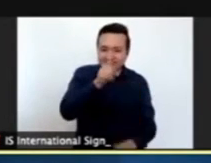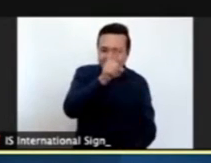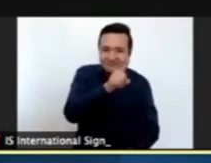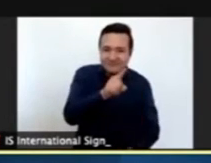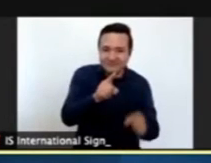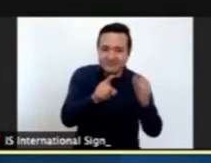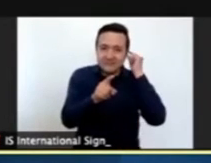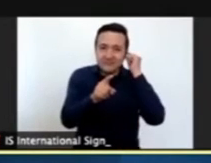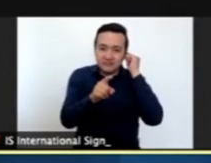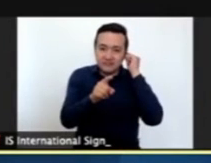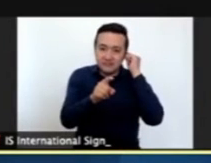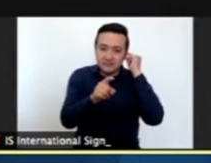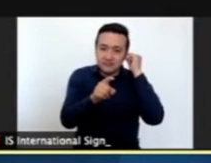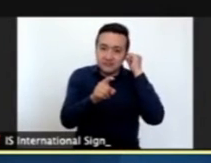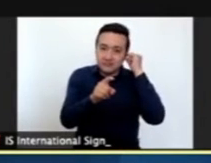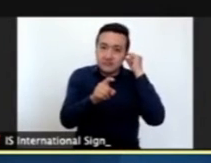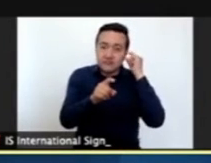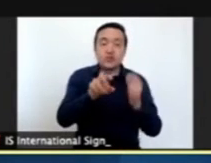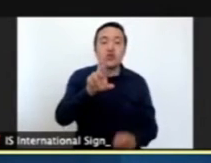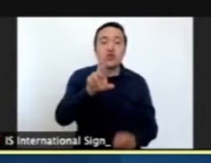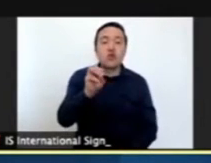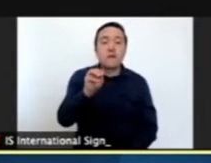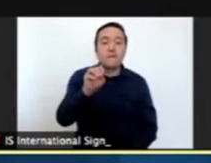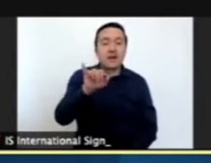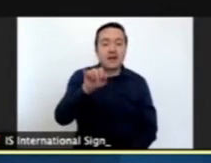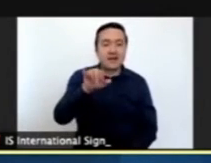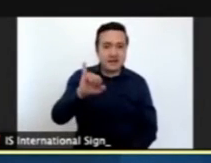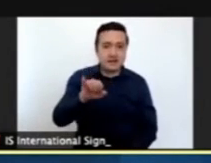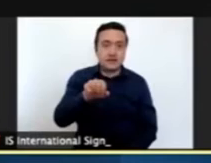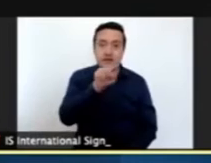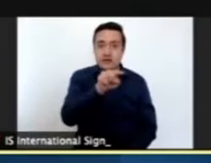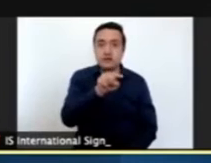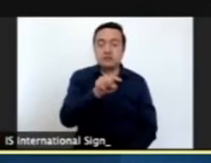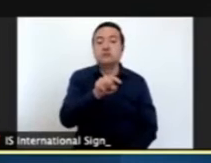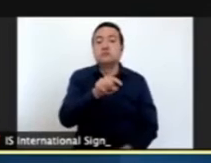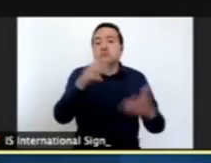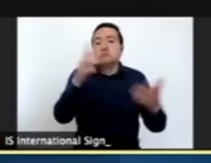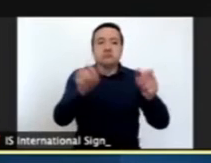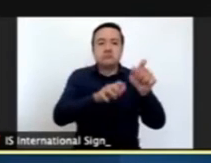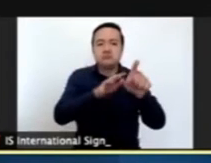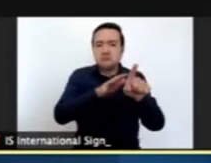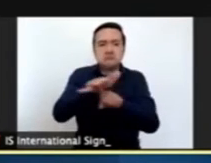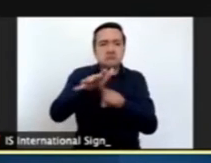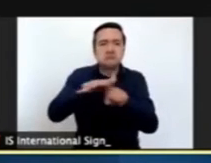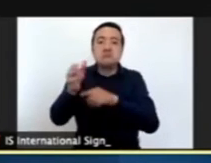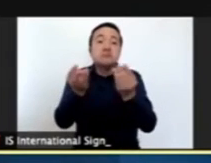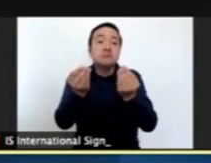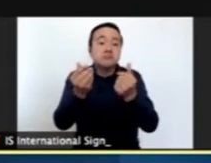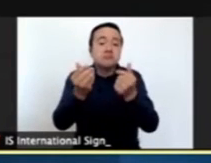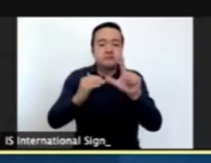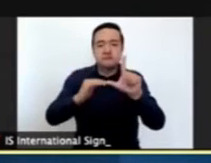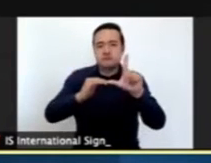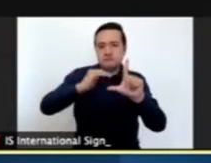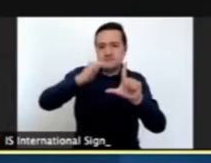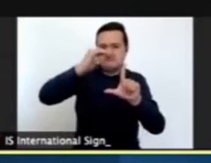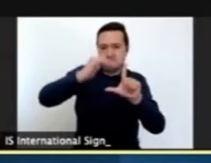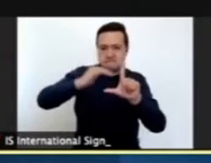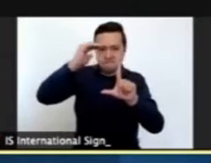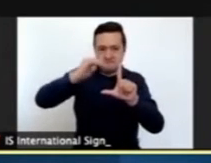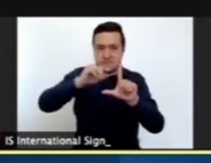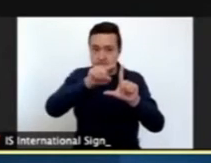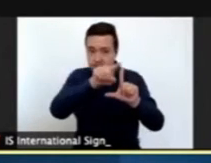urbana son los más afectados si pensamos en la situación socioeconómica